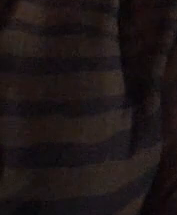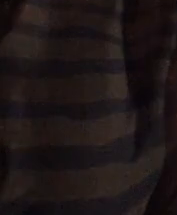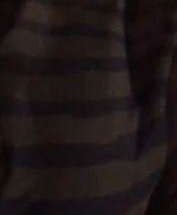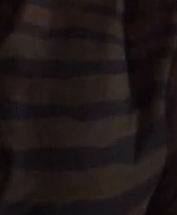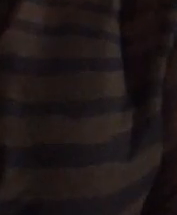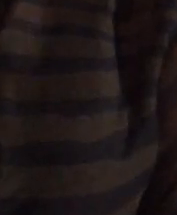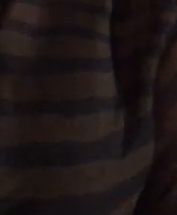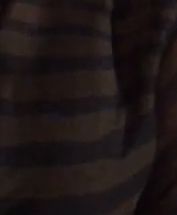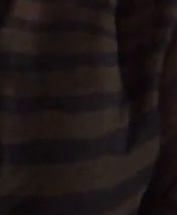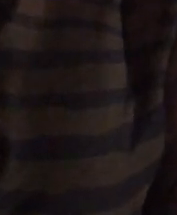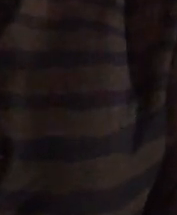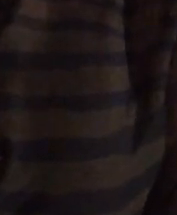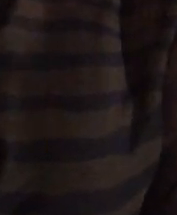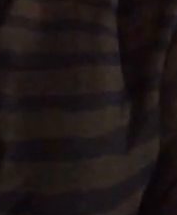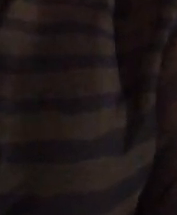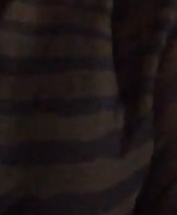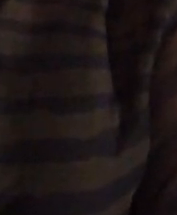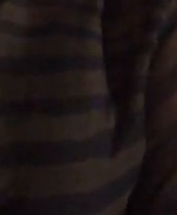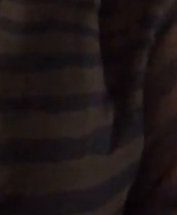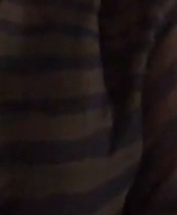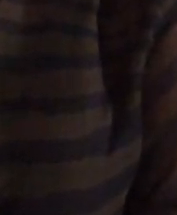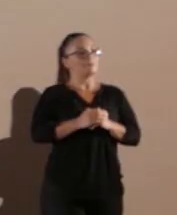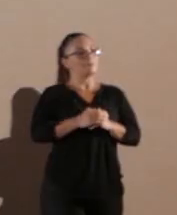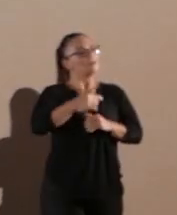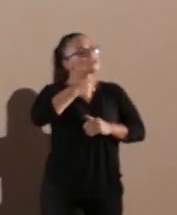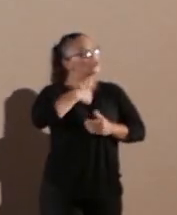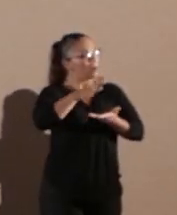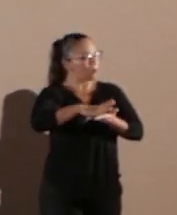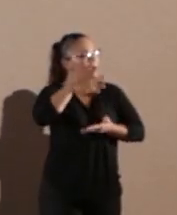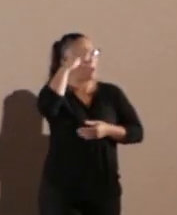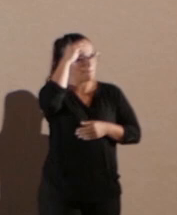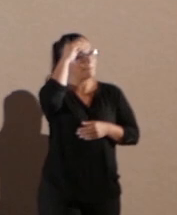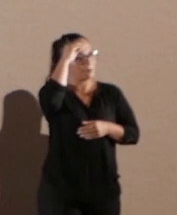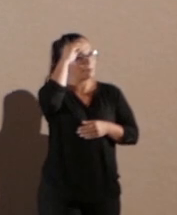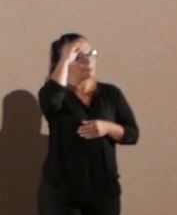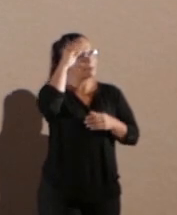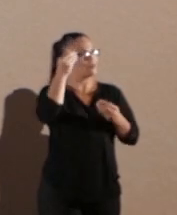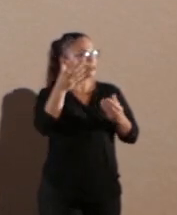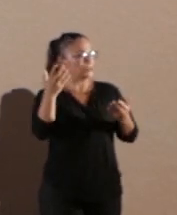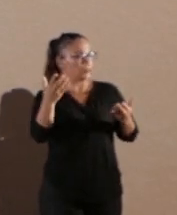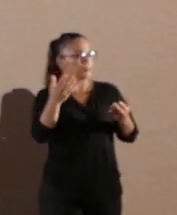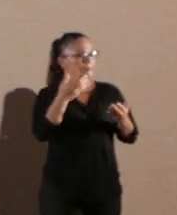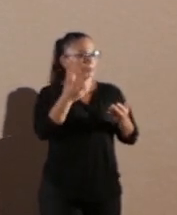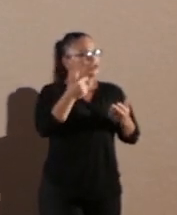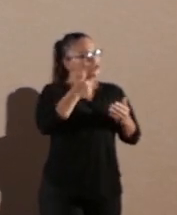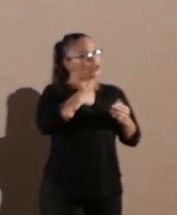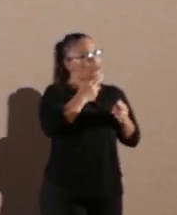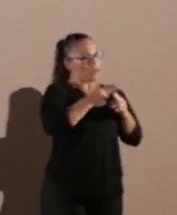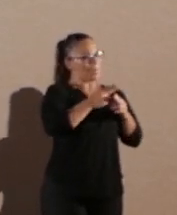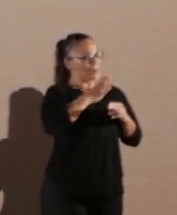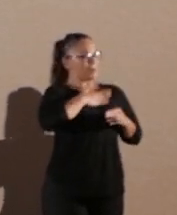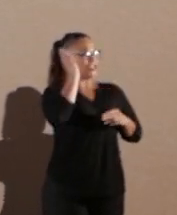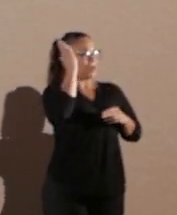quiero recordar y una de las cosas que ha aprendido y por eso quise titular mi charla todo cambia es